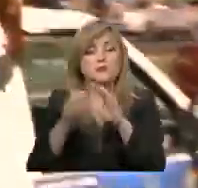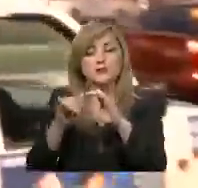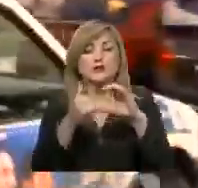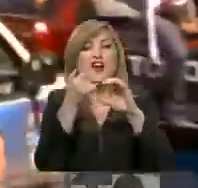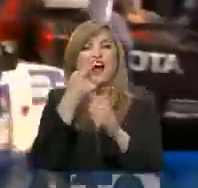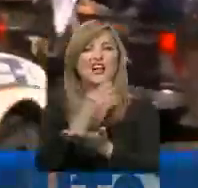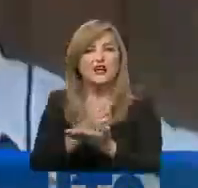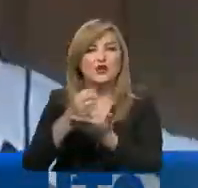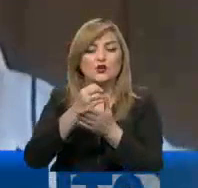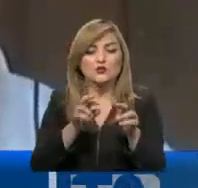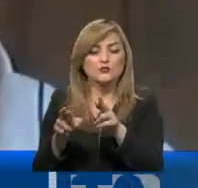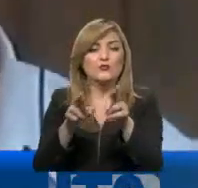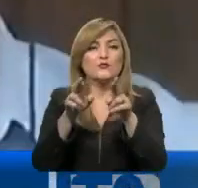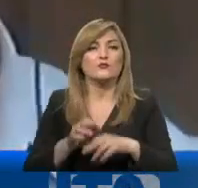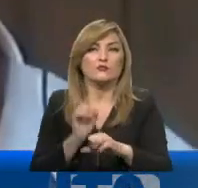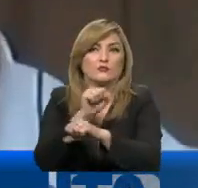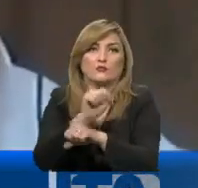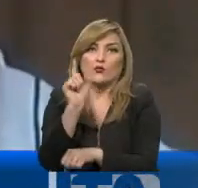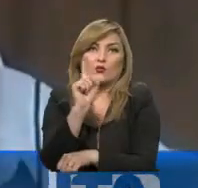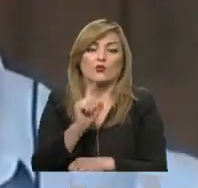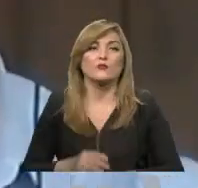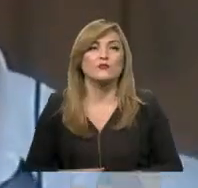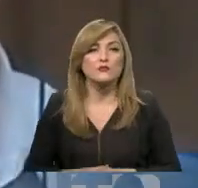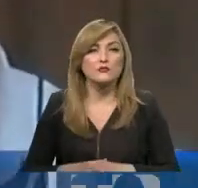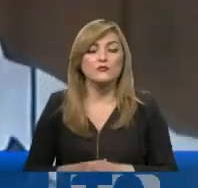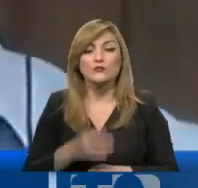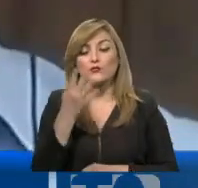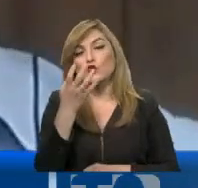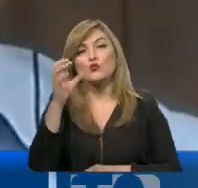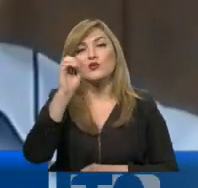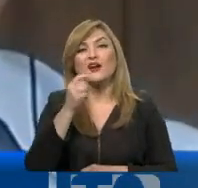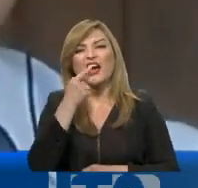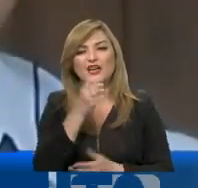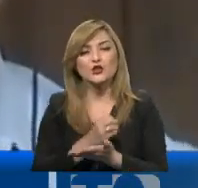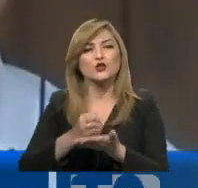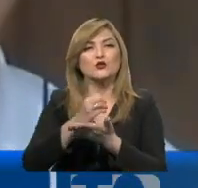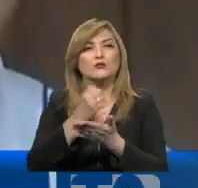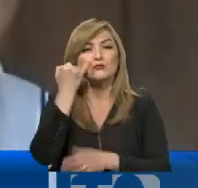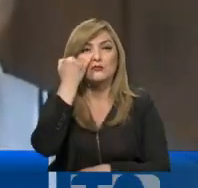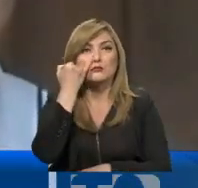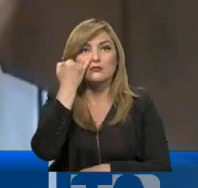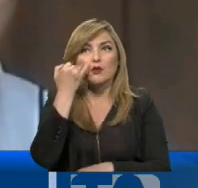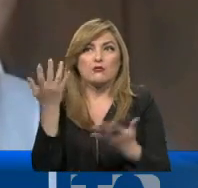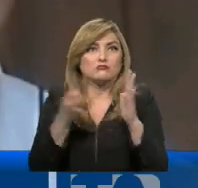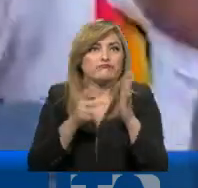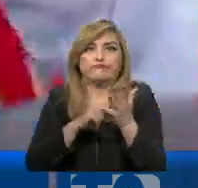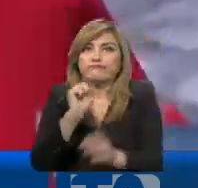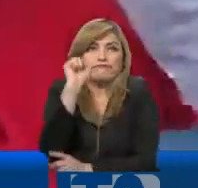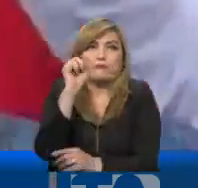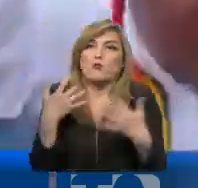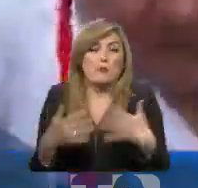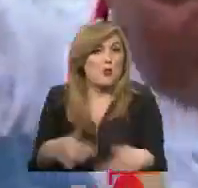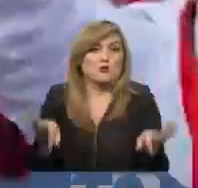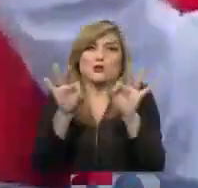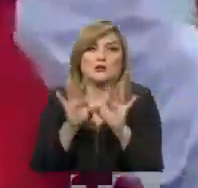El Oro y Los Ríos. Rechazo no hay, incluso digamos tener un 14% en El Oro, en una figura indígena es una victoria fundamental, ¿no? Y si bien